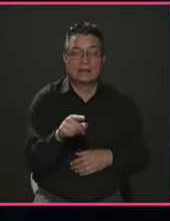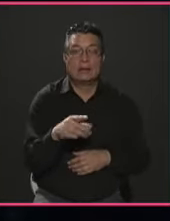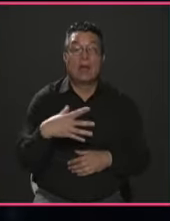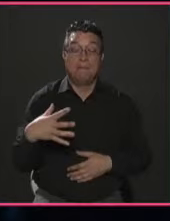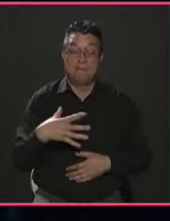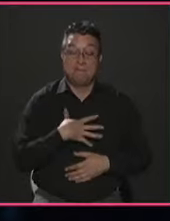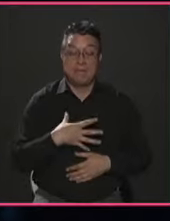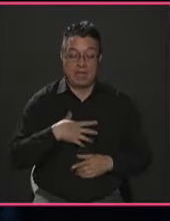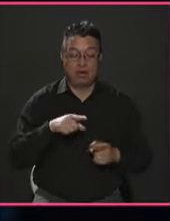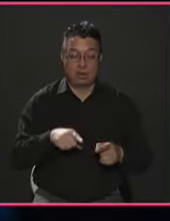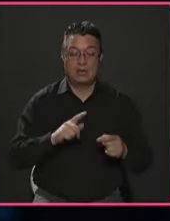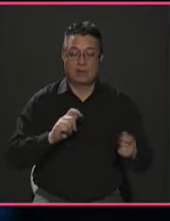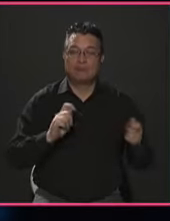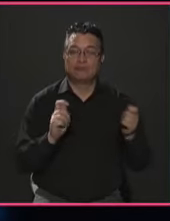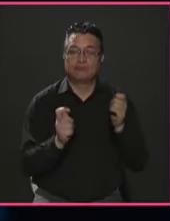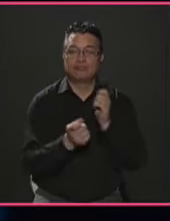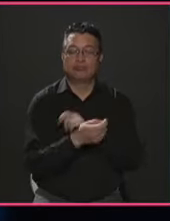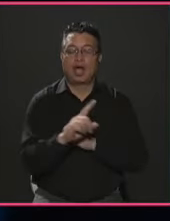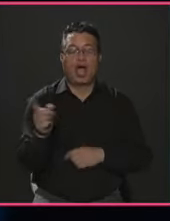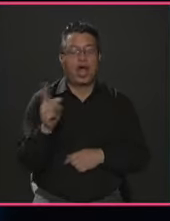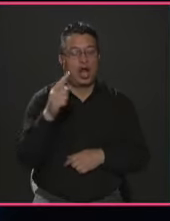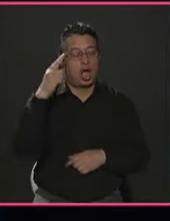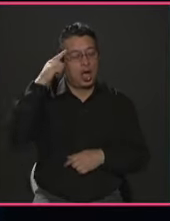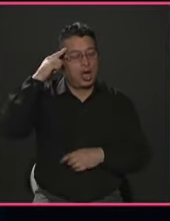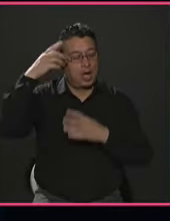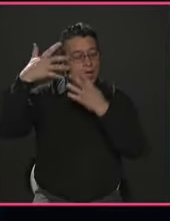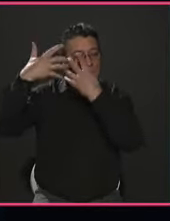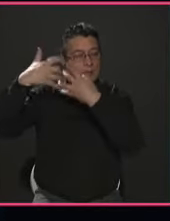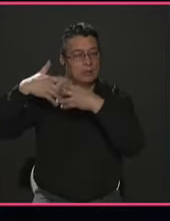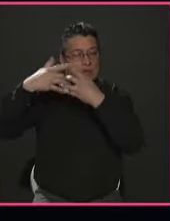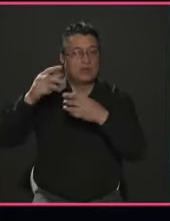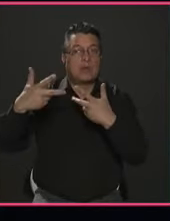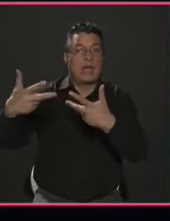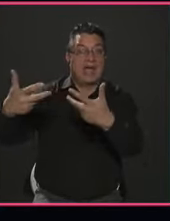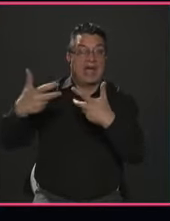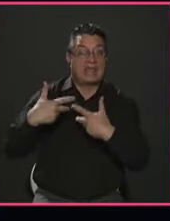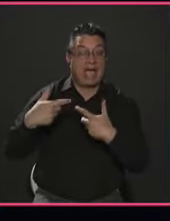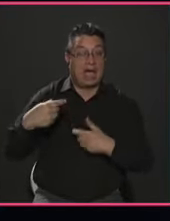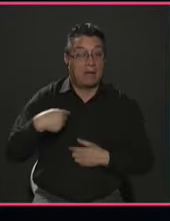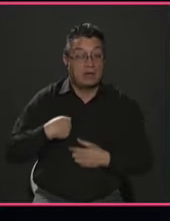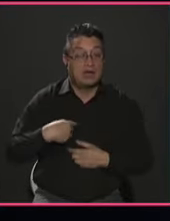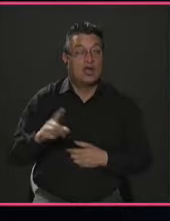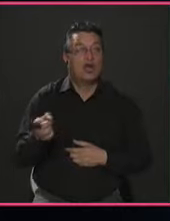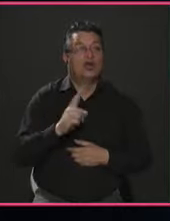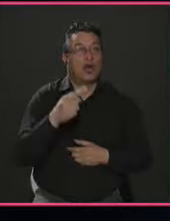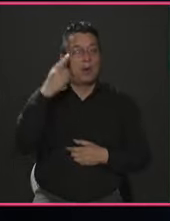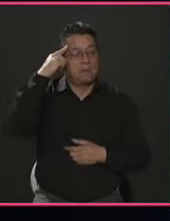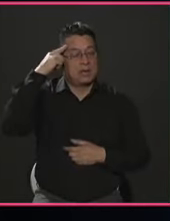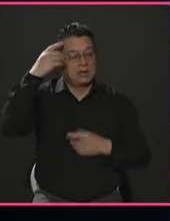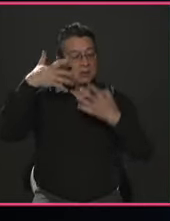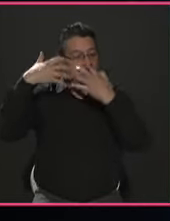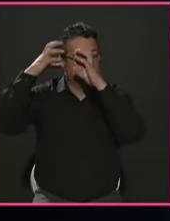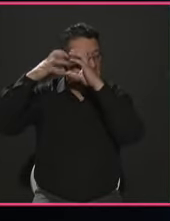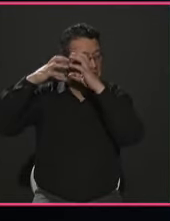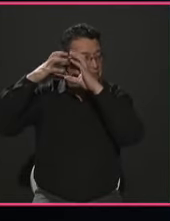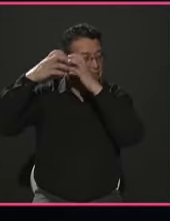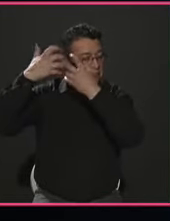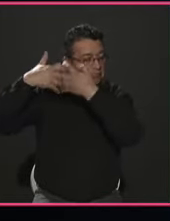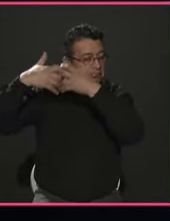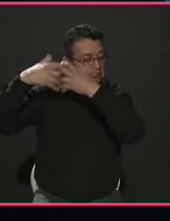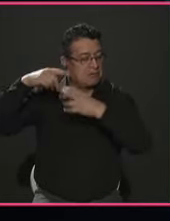mecanismo evolutivo para no pensar para que si te va a atacar un predador no te pongas a pensar y te defiendas y